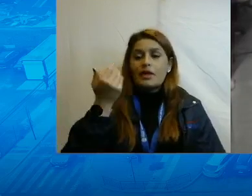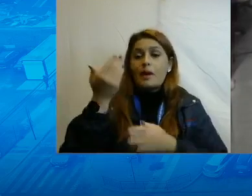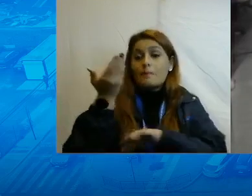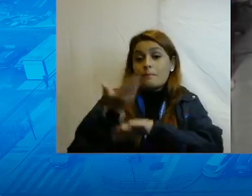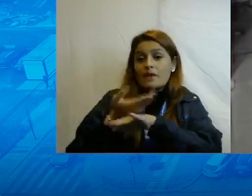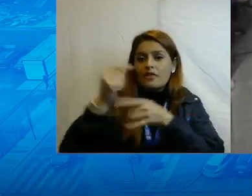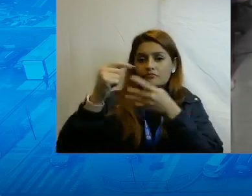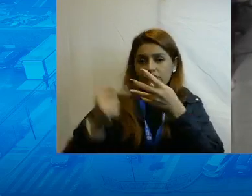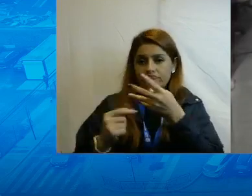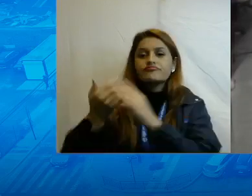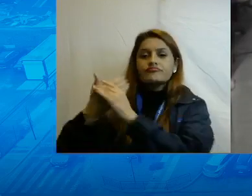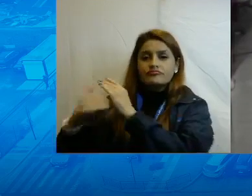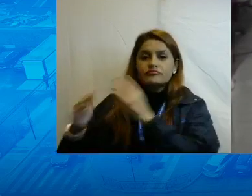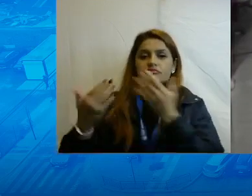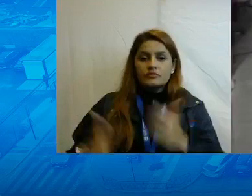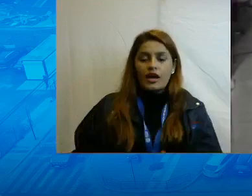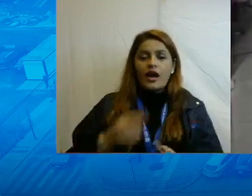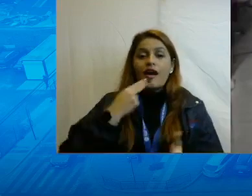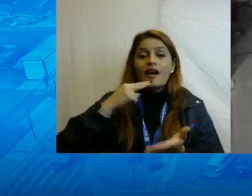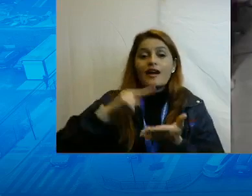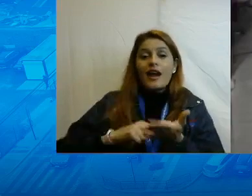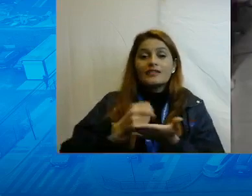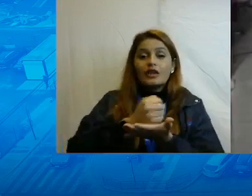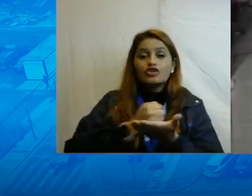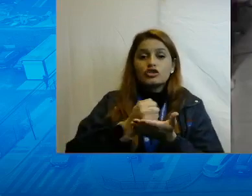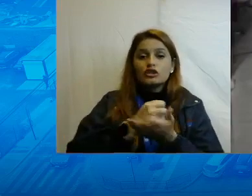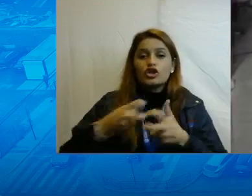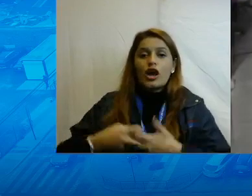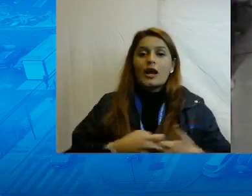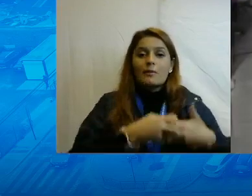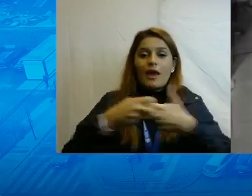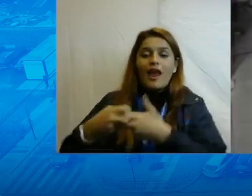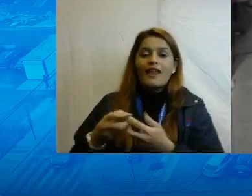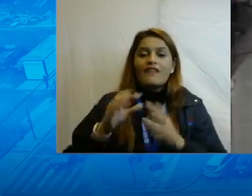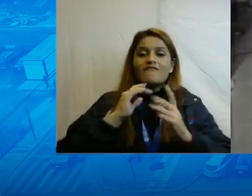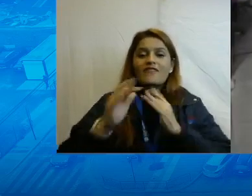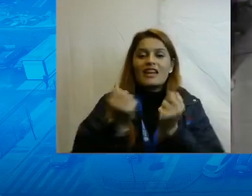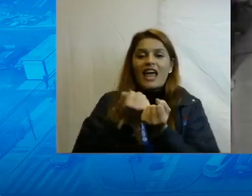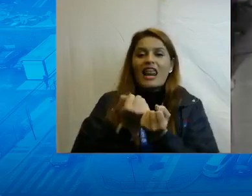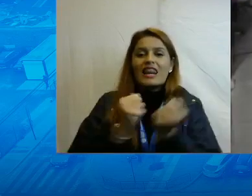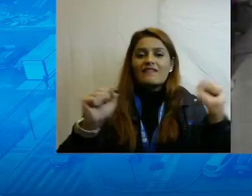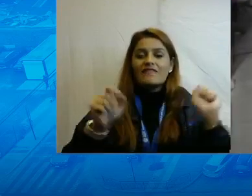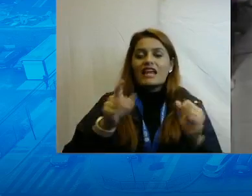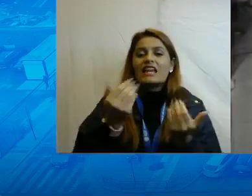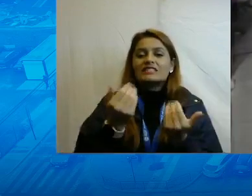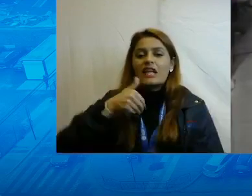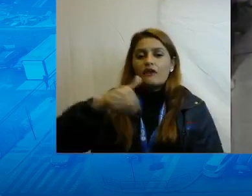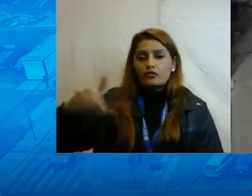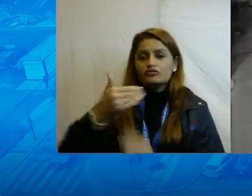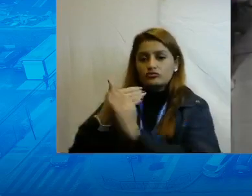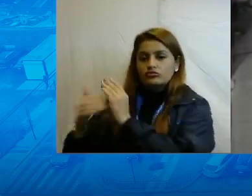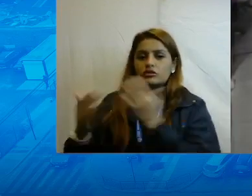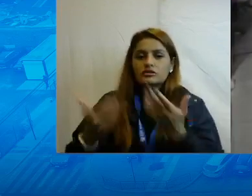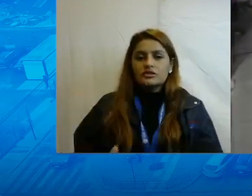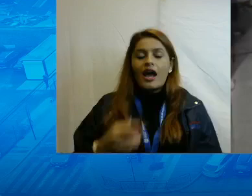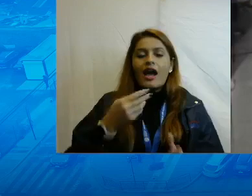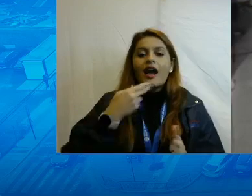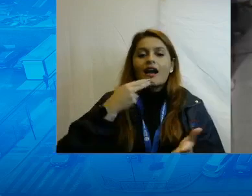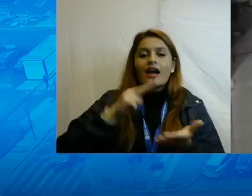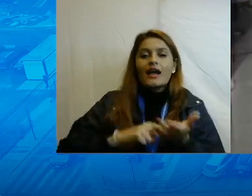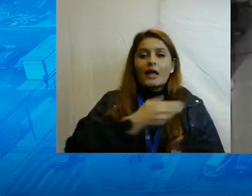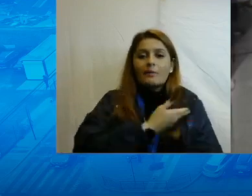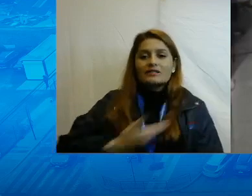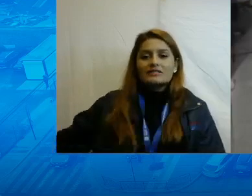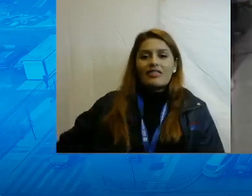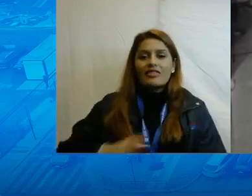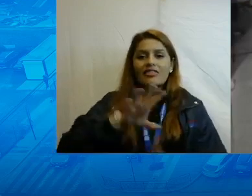solicitudes varias, Administración y Dideco. 3.3, carta de la Asociación Gremial Feria Libre, solicita bus, Administrador. 3.4, carta de la